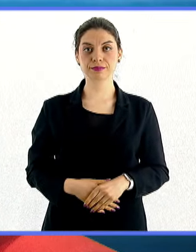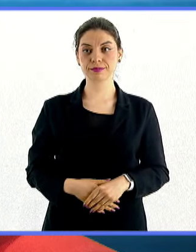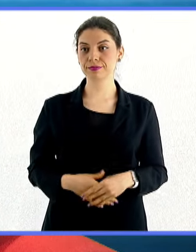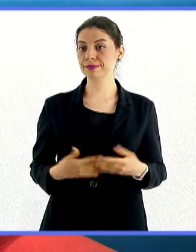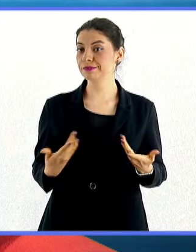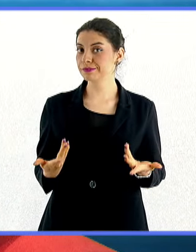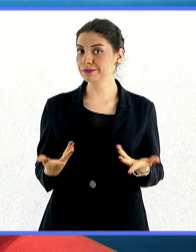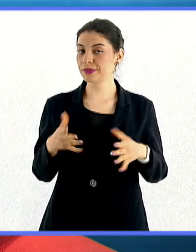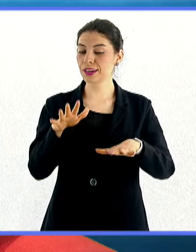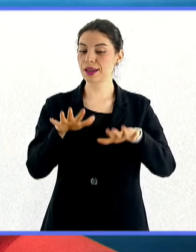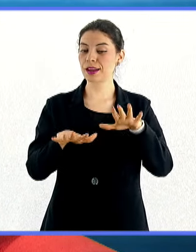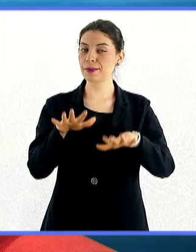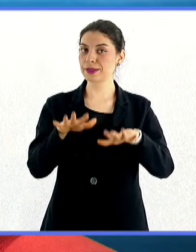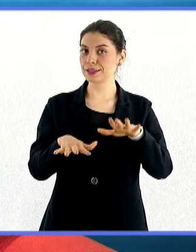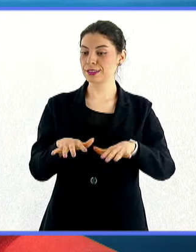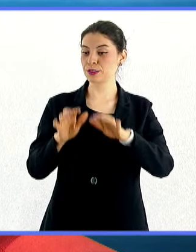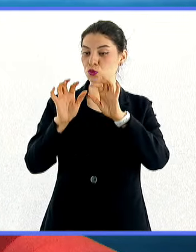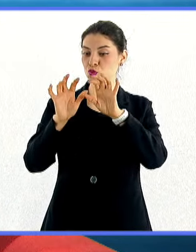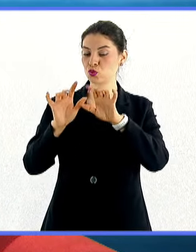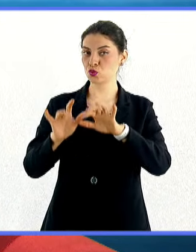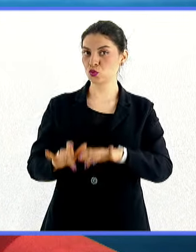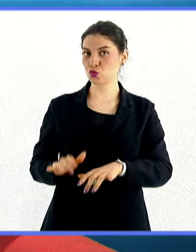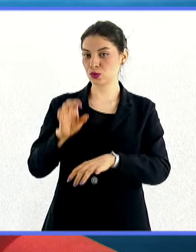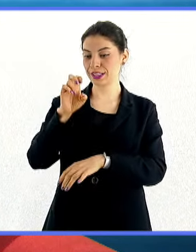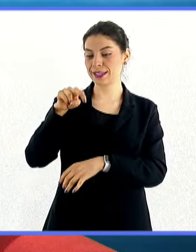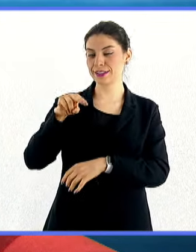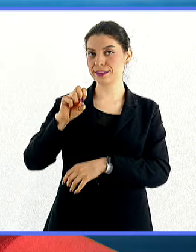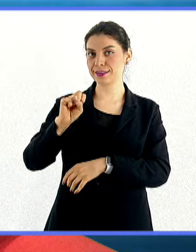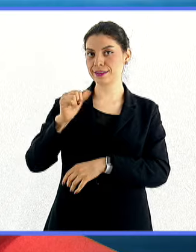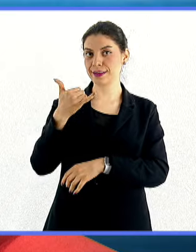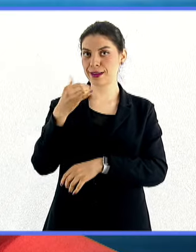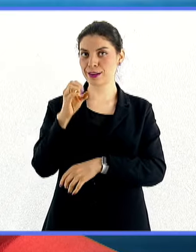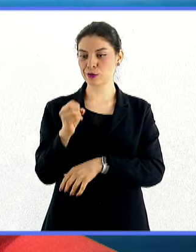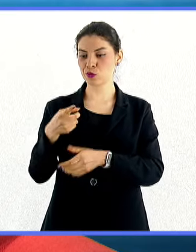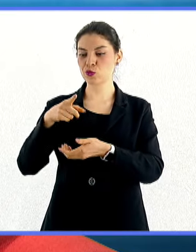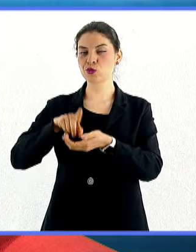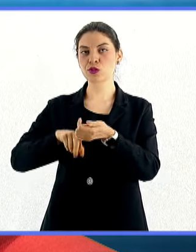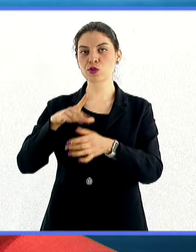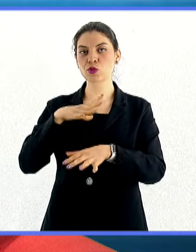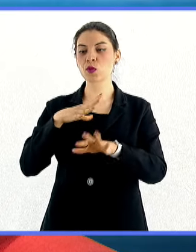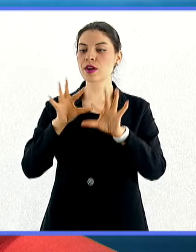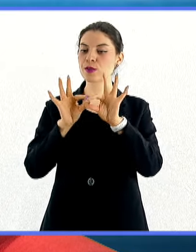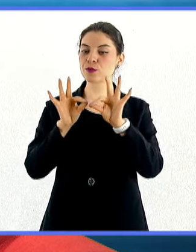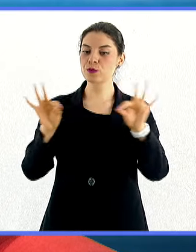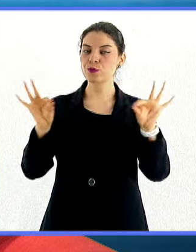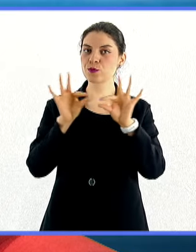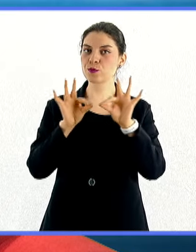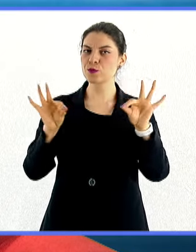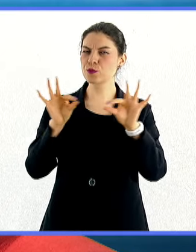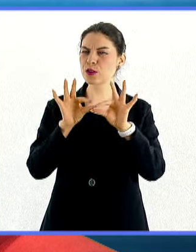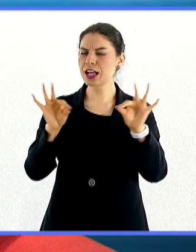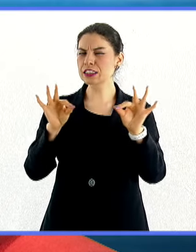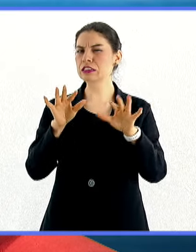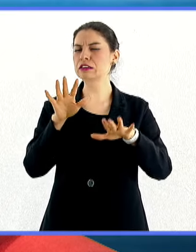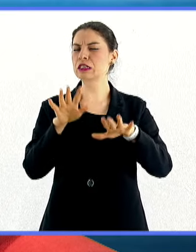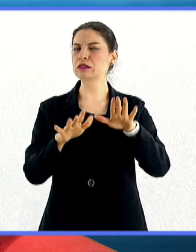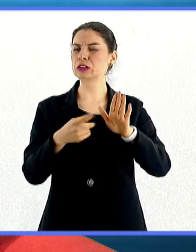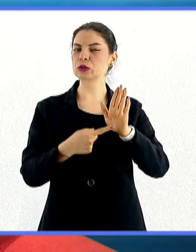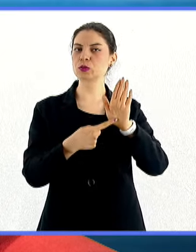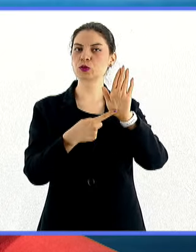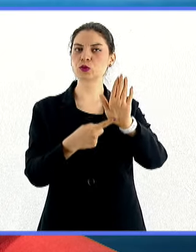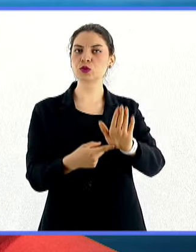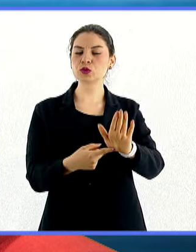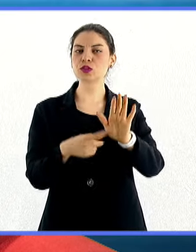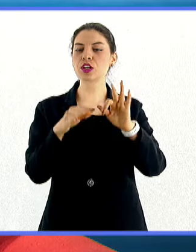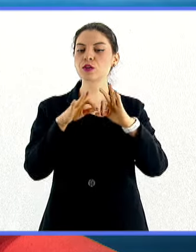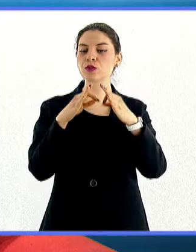A veces un ensayo se vuelve una serie de frases breves y certeras que nos enfrentan de manera sutil o no tanto a la manera en